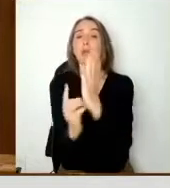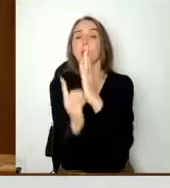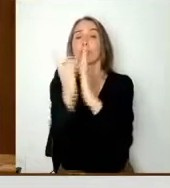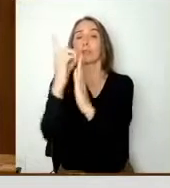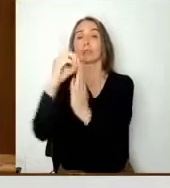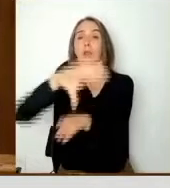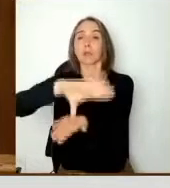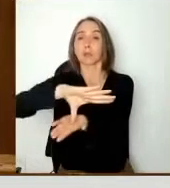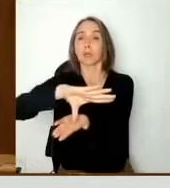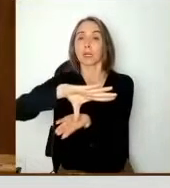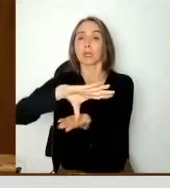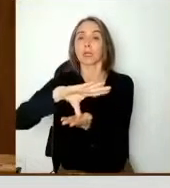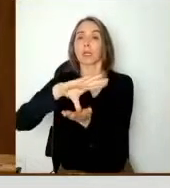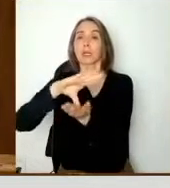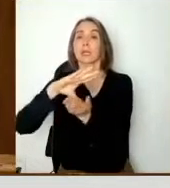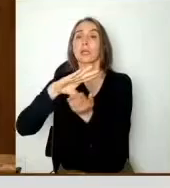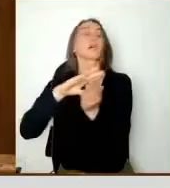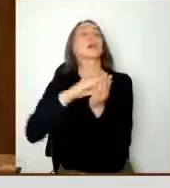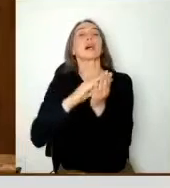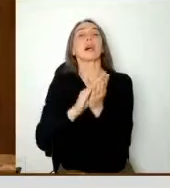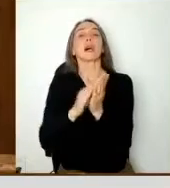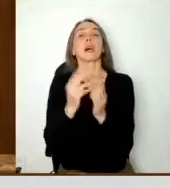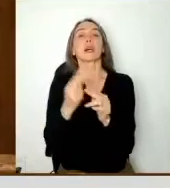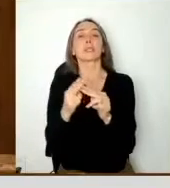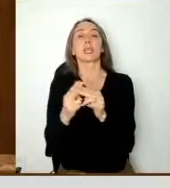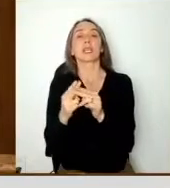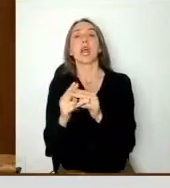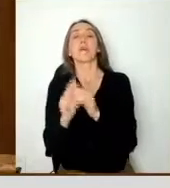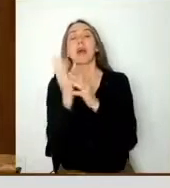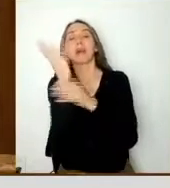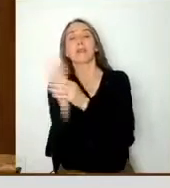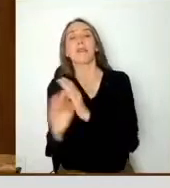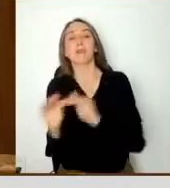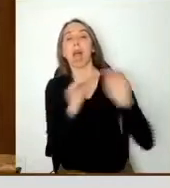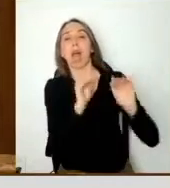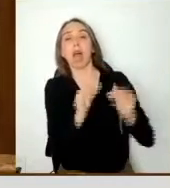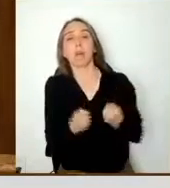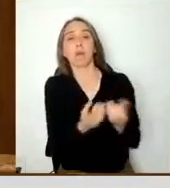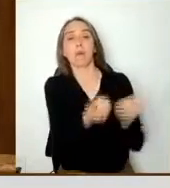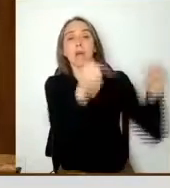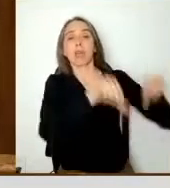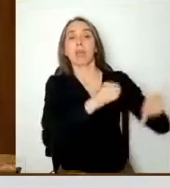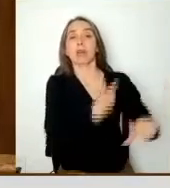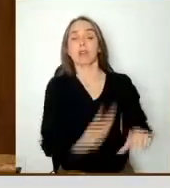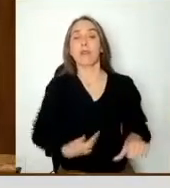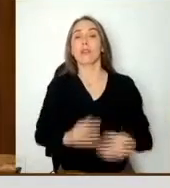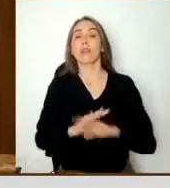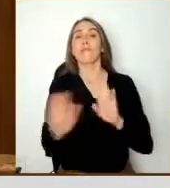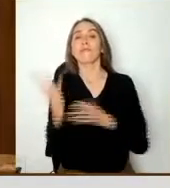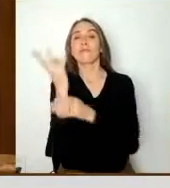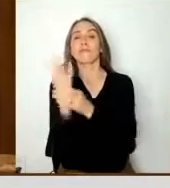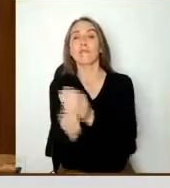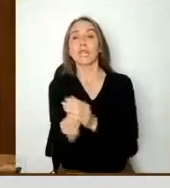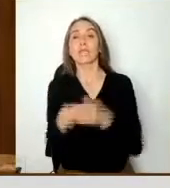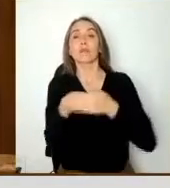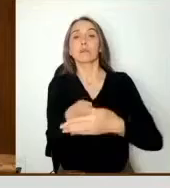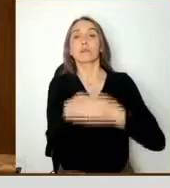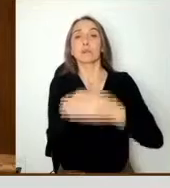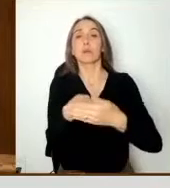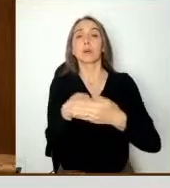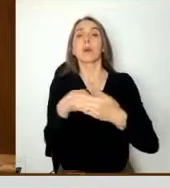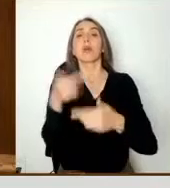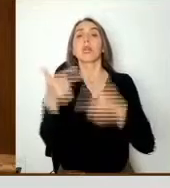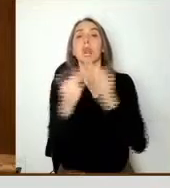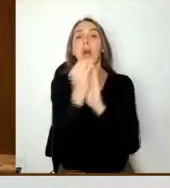a abandonar los llamados a atrofiar al gobierno, a abandonar los llamados a empantanar las políticas públicas que